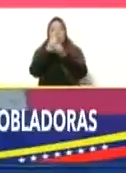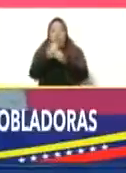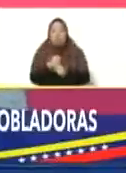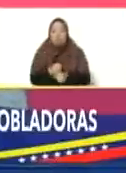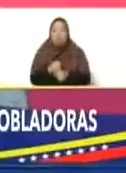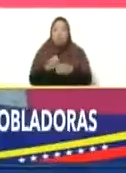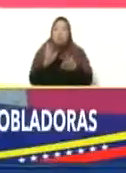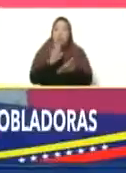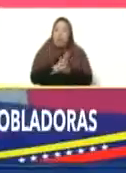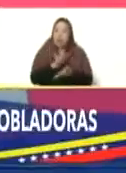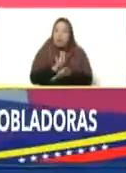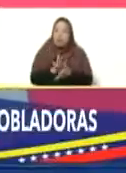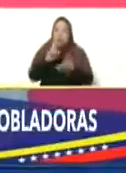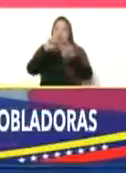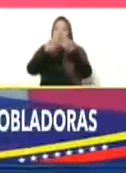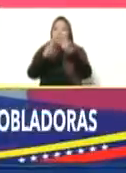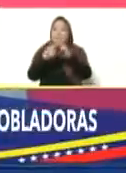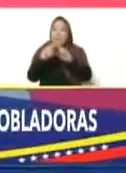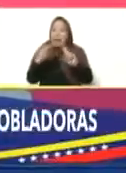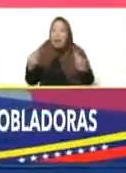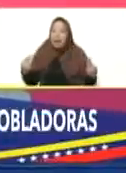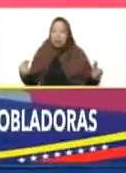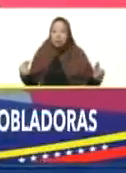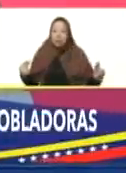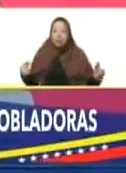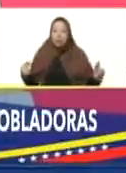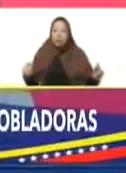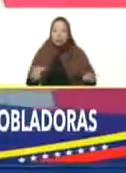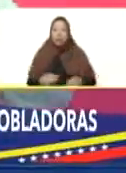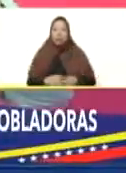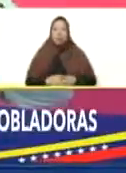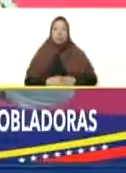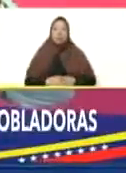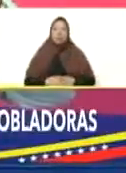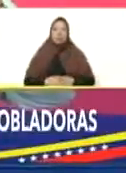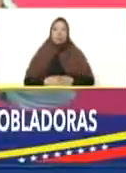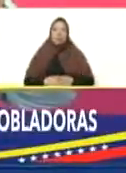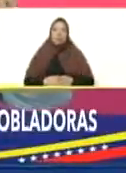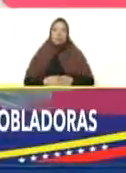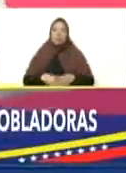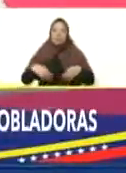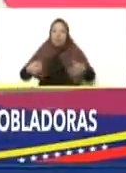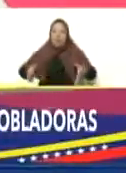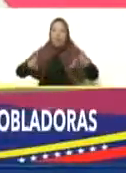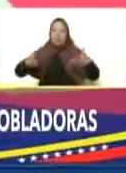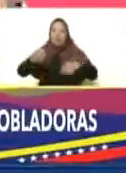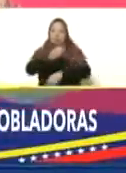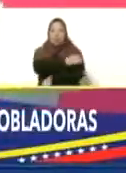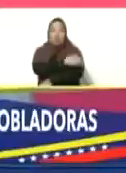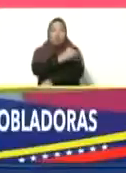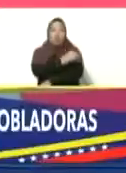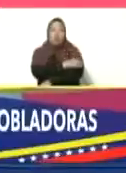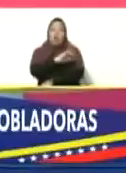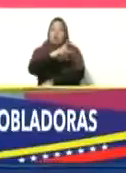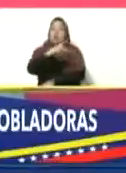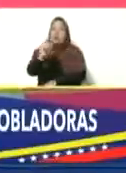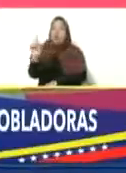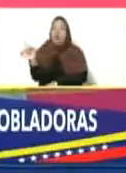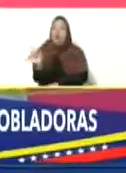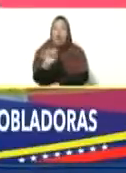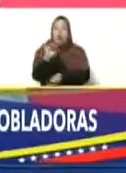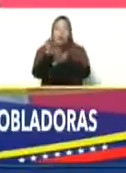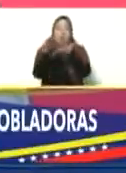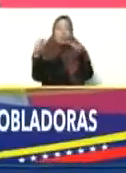paz y bueno dije ha triunfado no una oposición le dije al